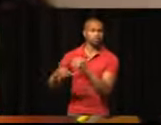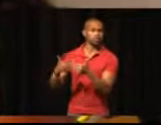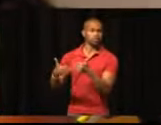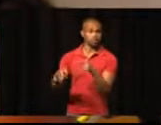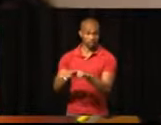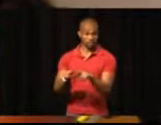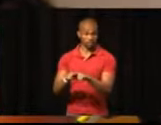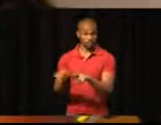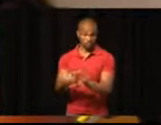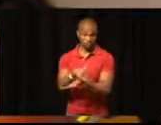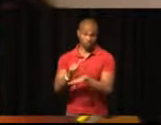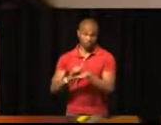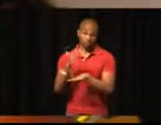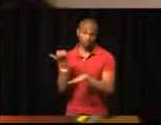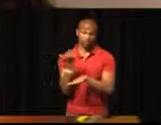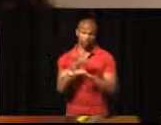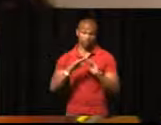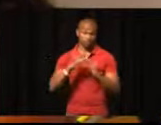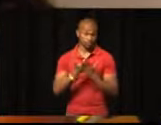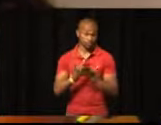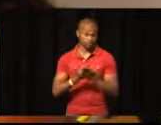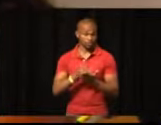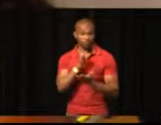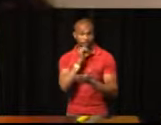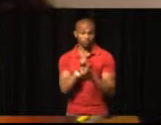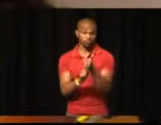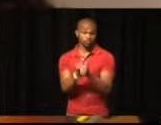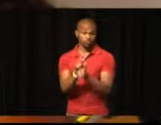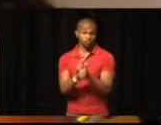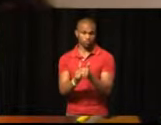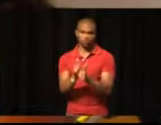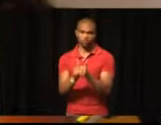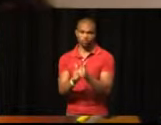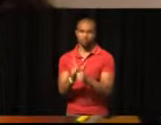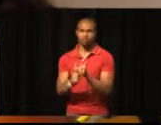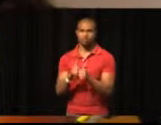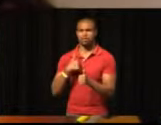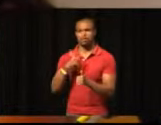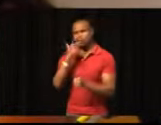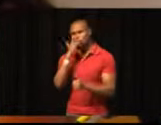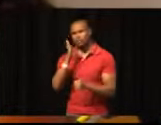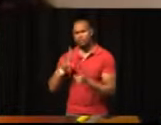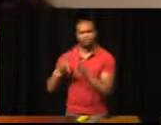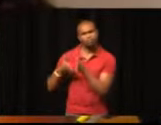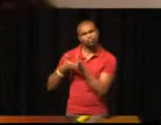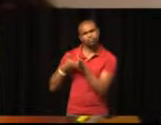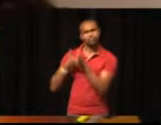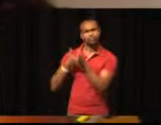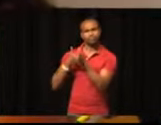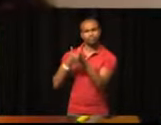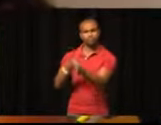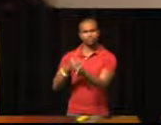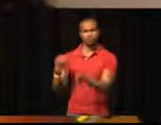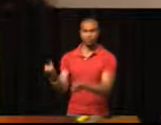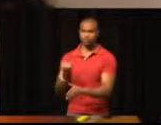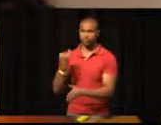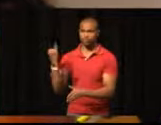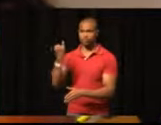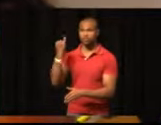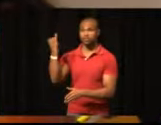desarrollado, además de la calle, digamos, en el caso del fútbol. Me parece que ese es un camino muy